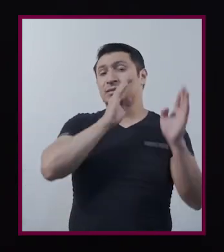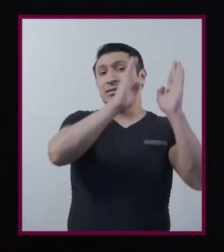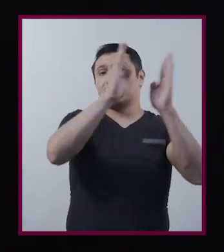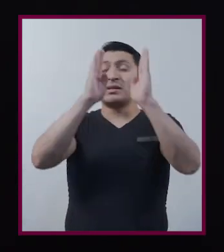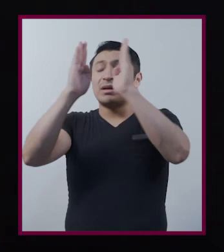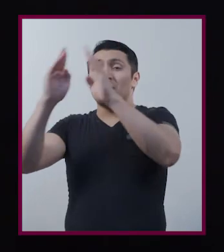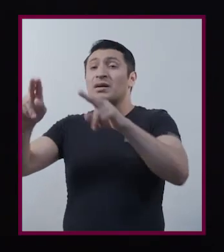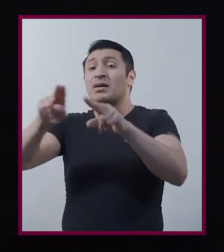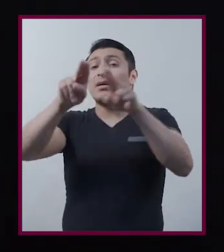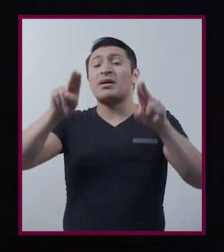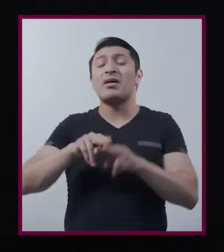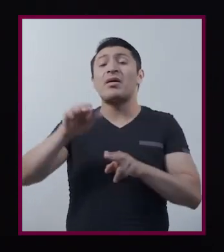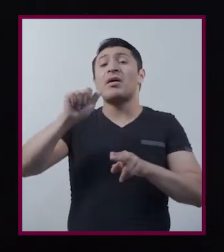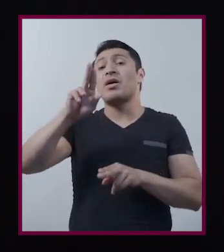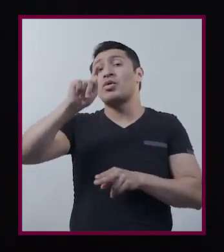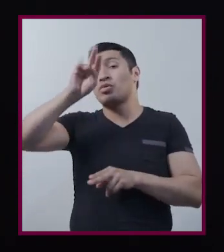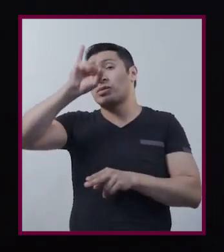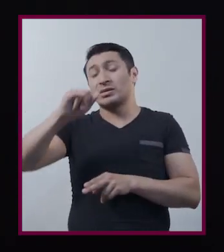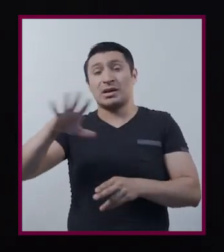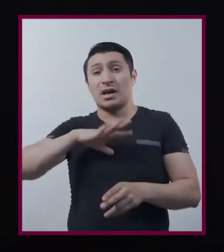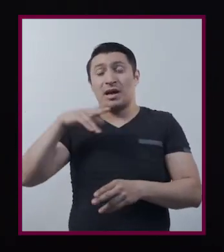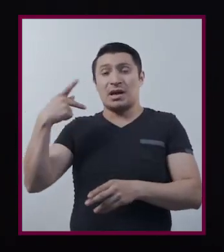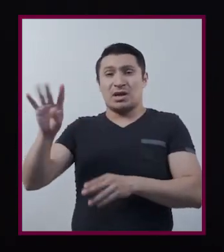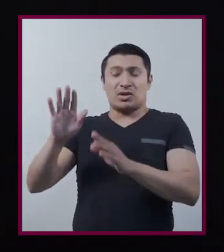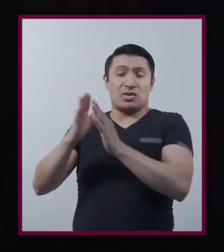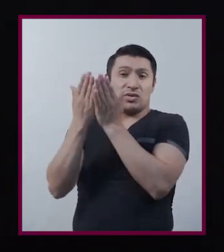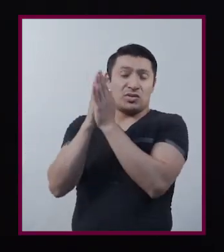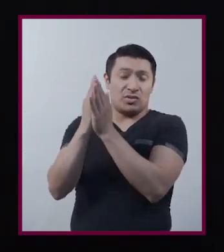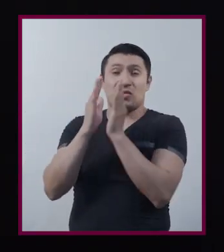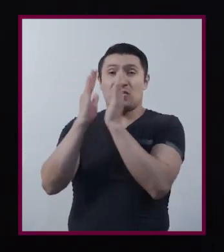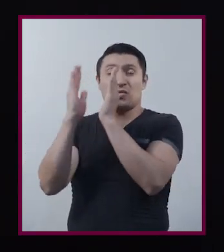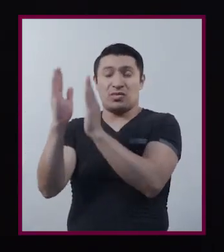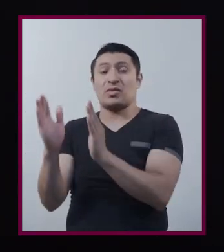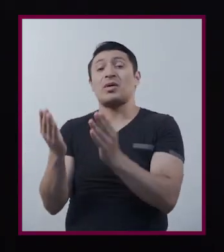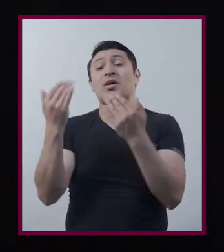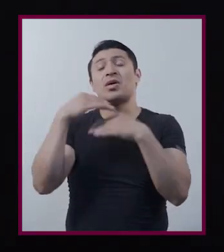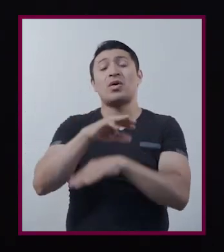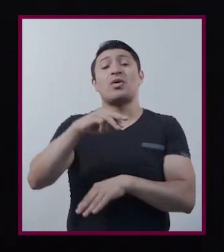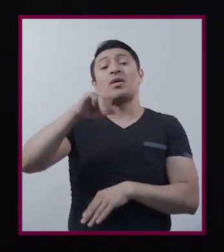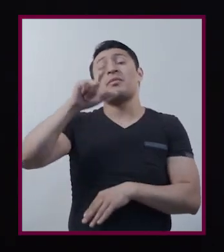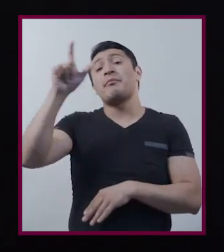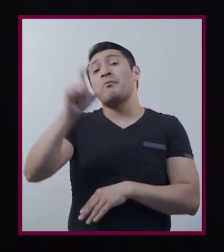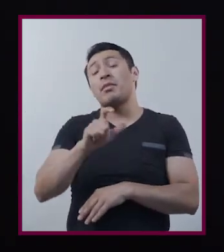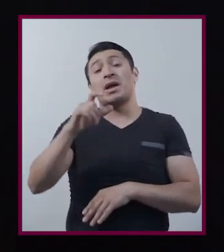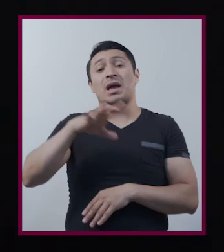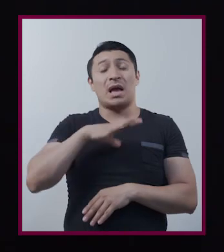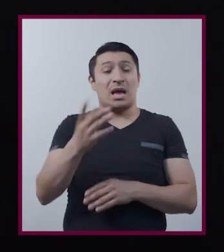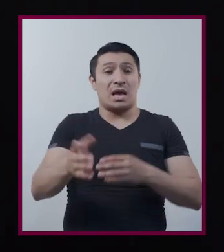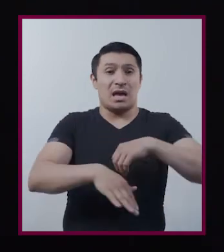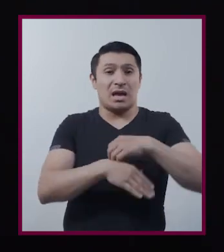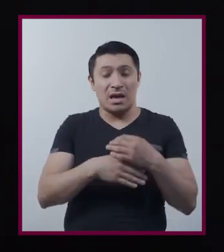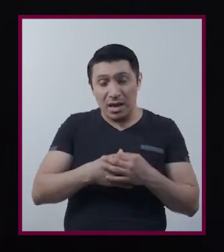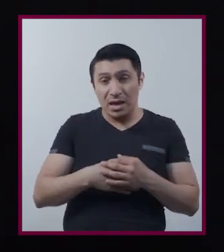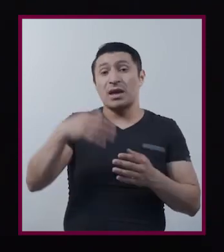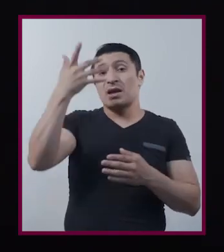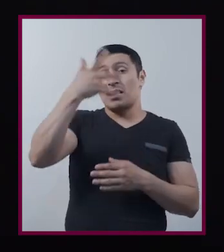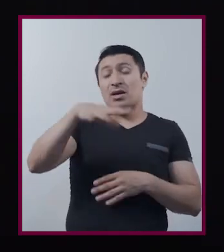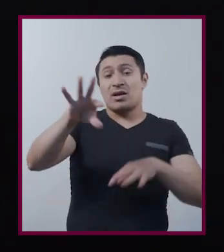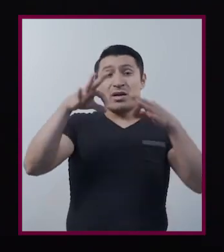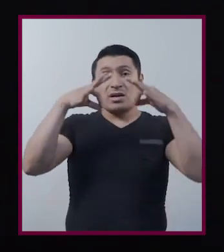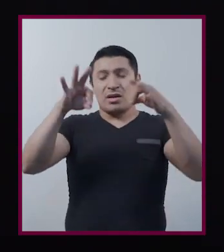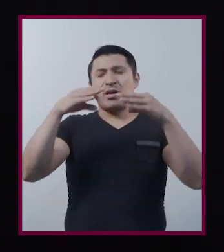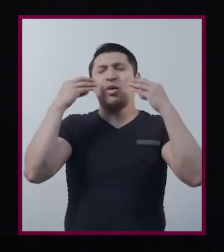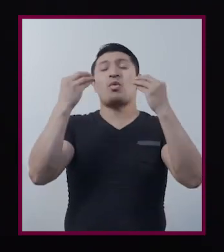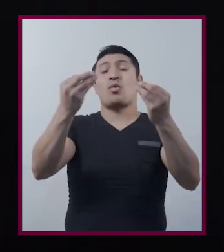Habsburgo. La Biblioteca Nacional de Austria resguarda en su fondo reservado una colección sobre Maximiliano que contiene